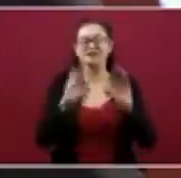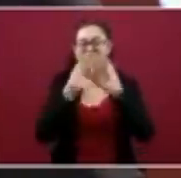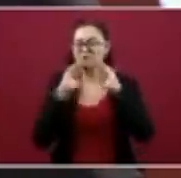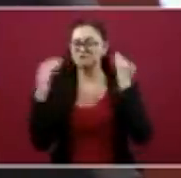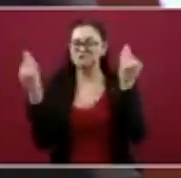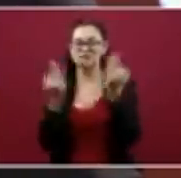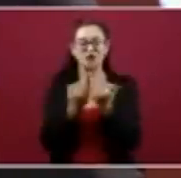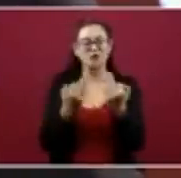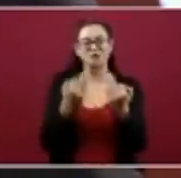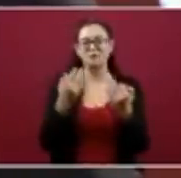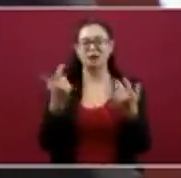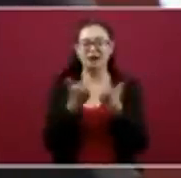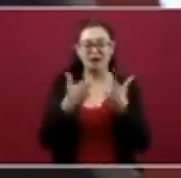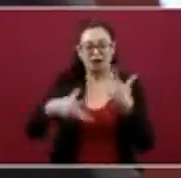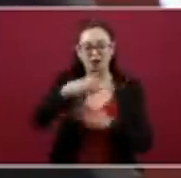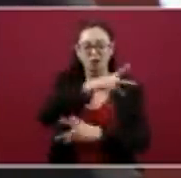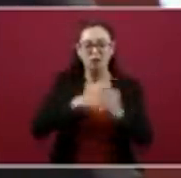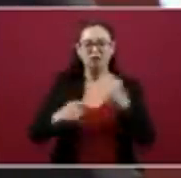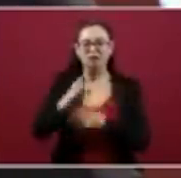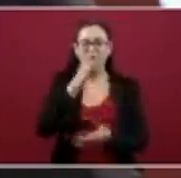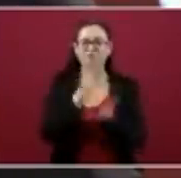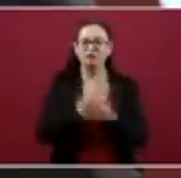de élite,